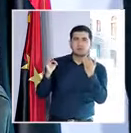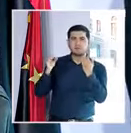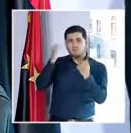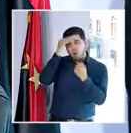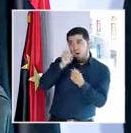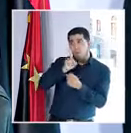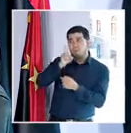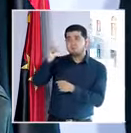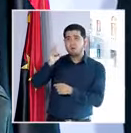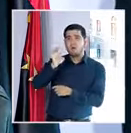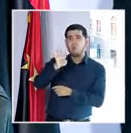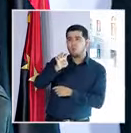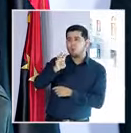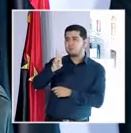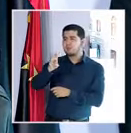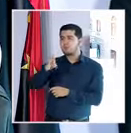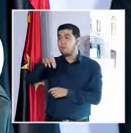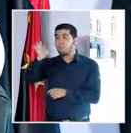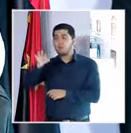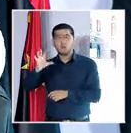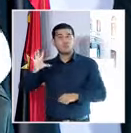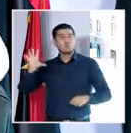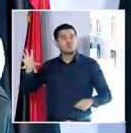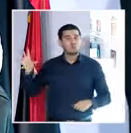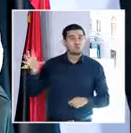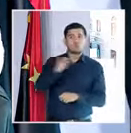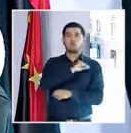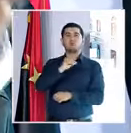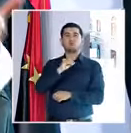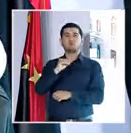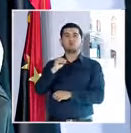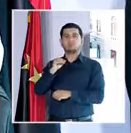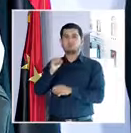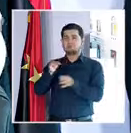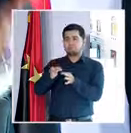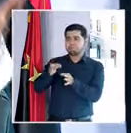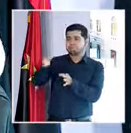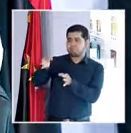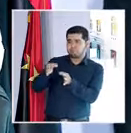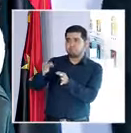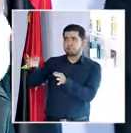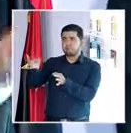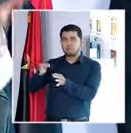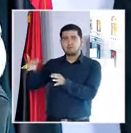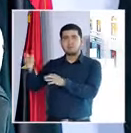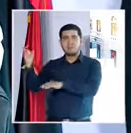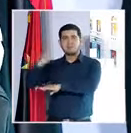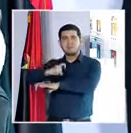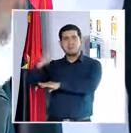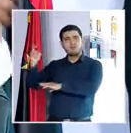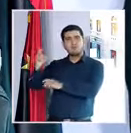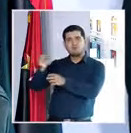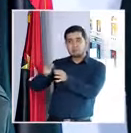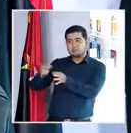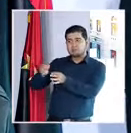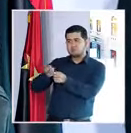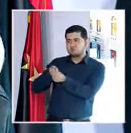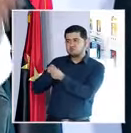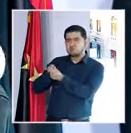98%, todos, de Ábrego, de La Playa, de San Calixto, de Teorama, del